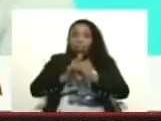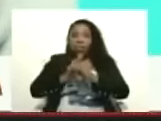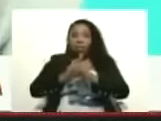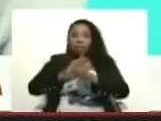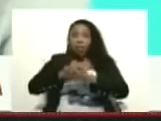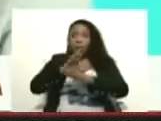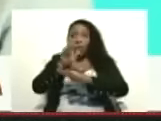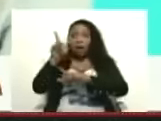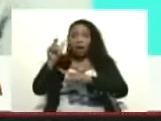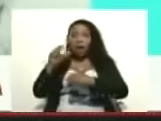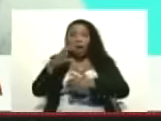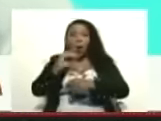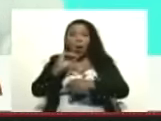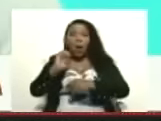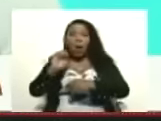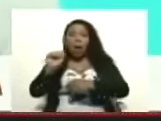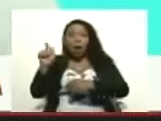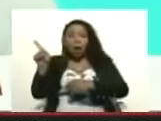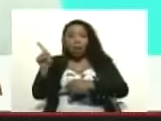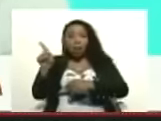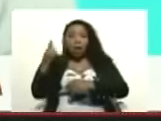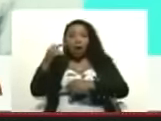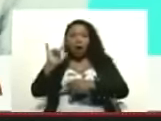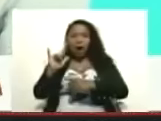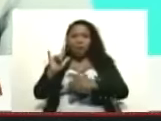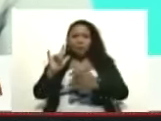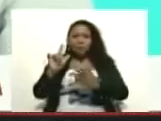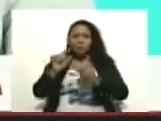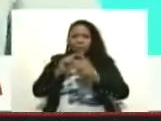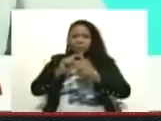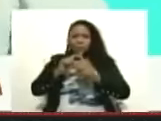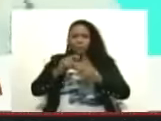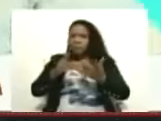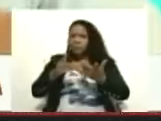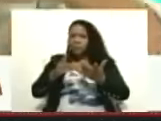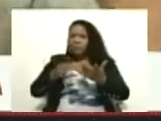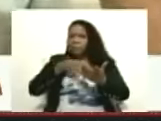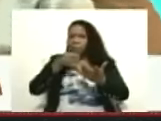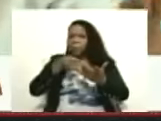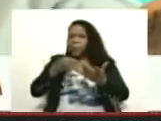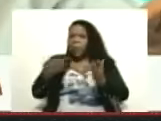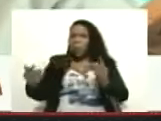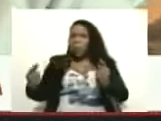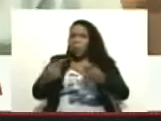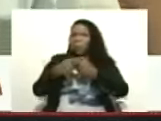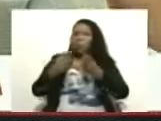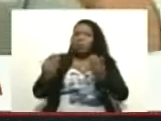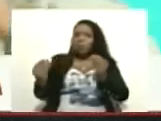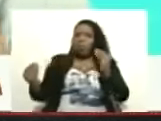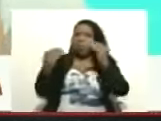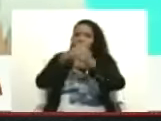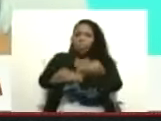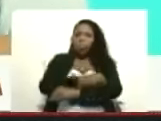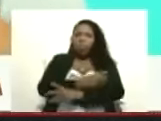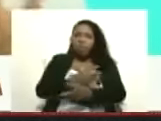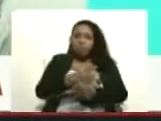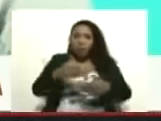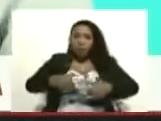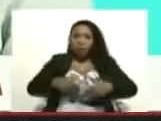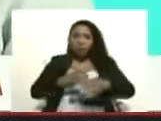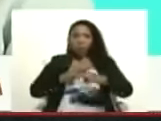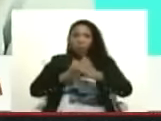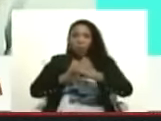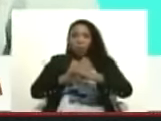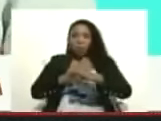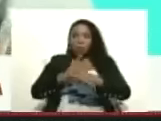ante la hoy a tratar de frenar el referendum hay una contradicción en su narrativa en su discurso primero haces todo un esfuerzo internacional por frenar el referendum y después